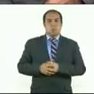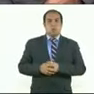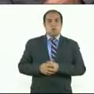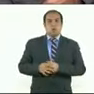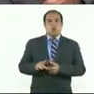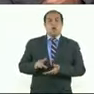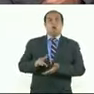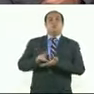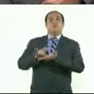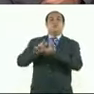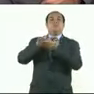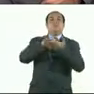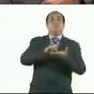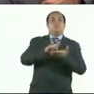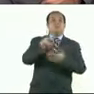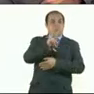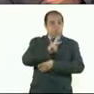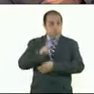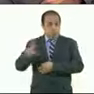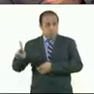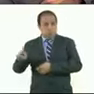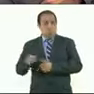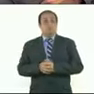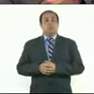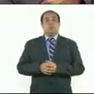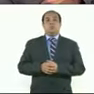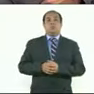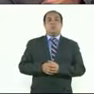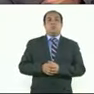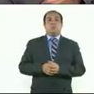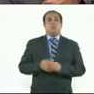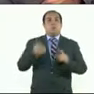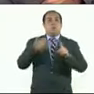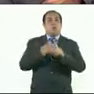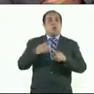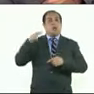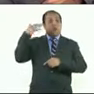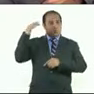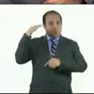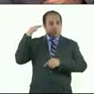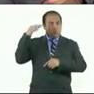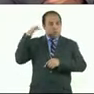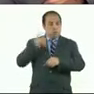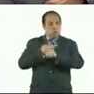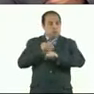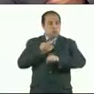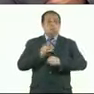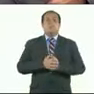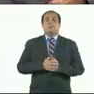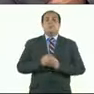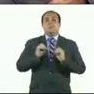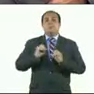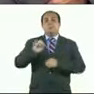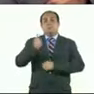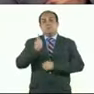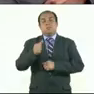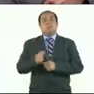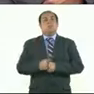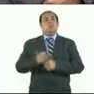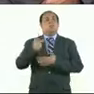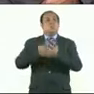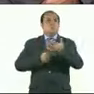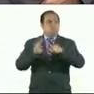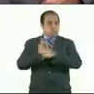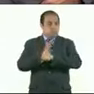apoyo directo a la población por adultos mayores y otros programas del bienestar. Y este